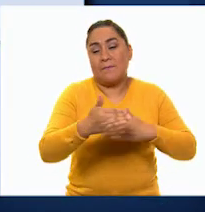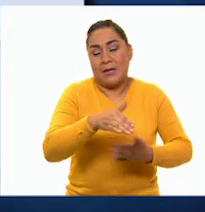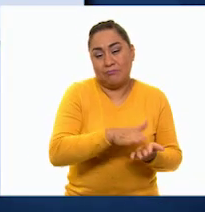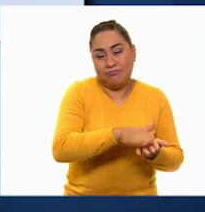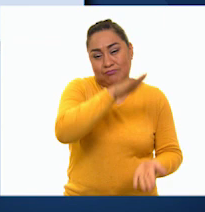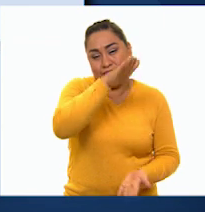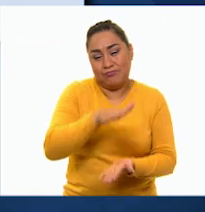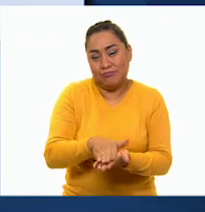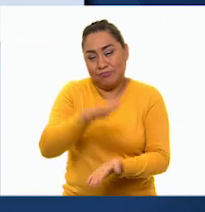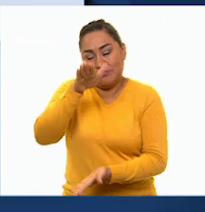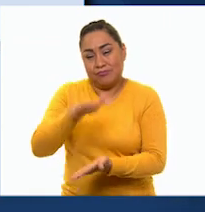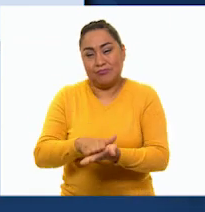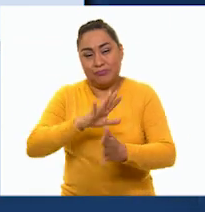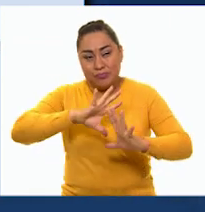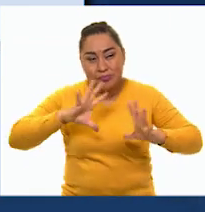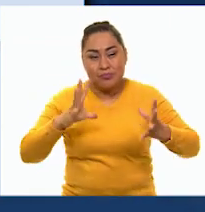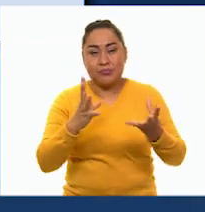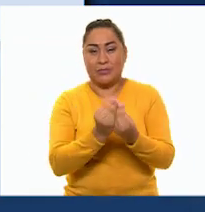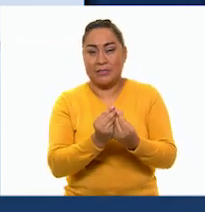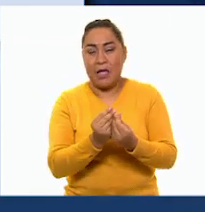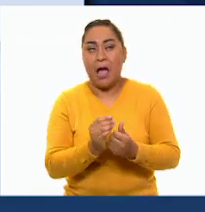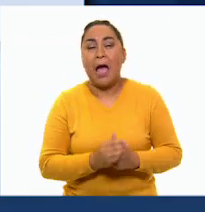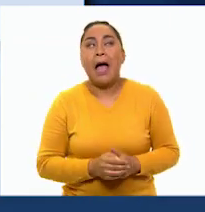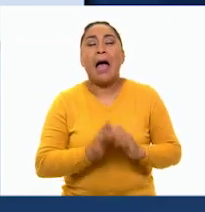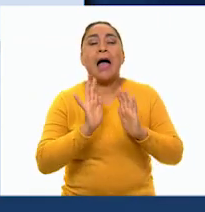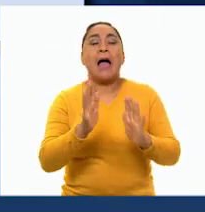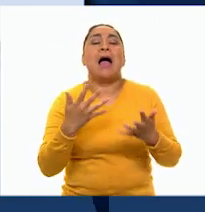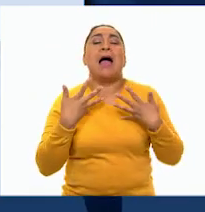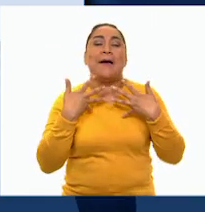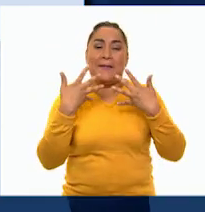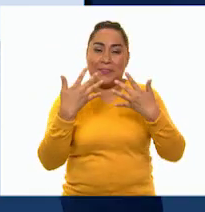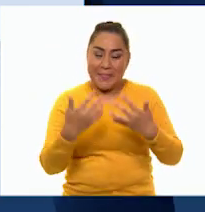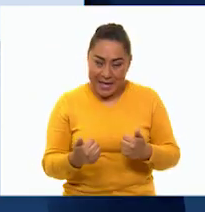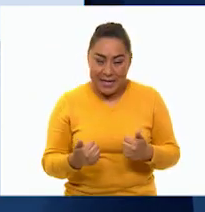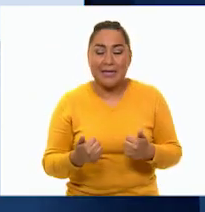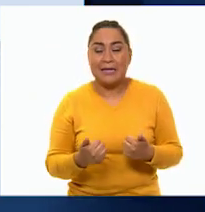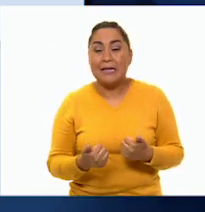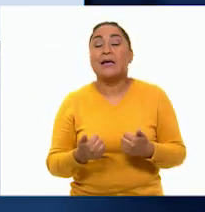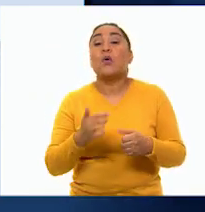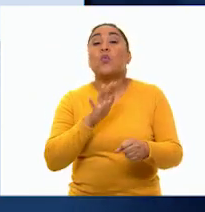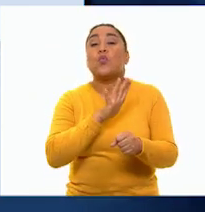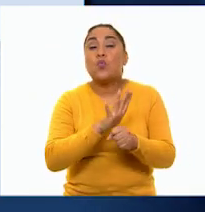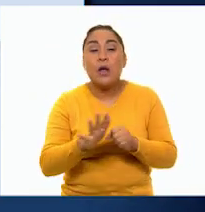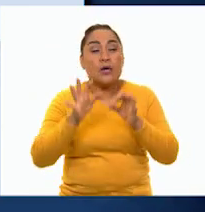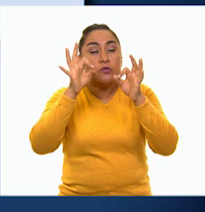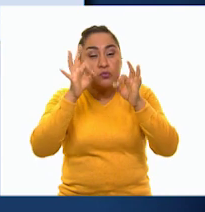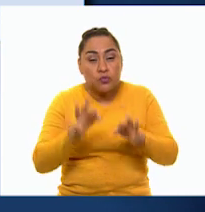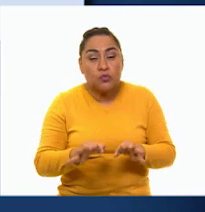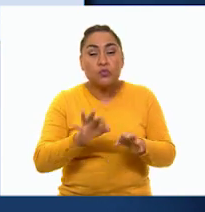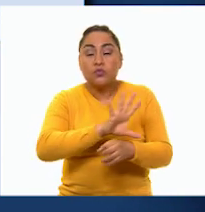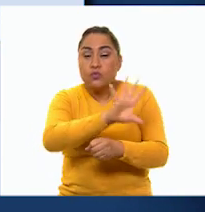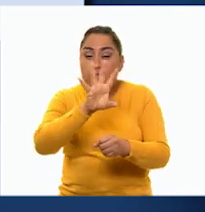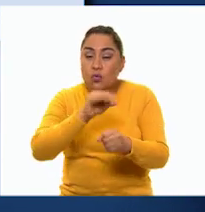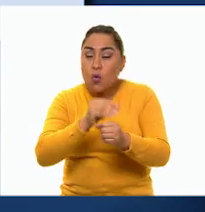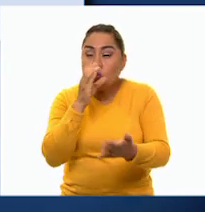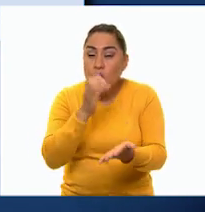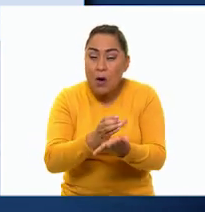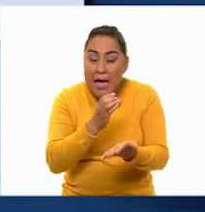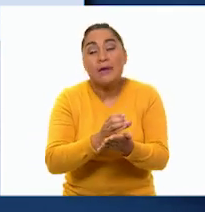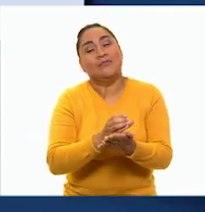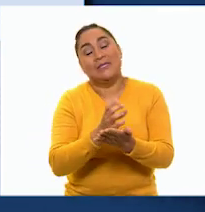que se formaron. Entonces la respuesta de cuál es la cantidad original de libretas es